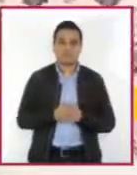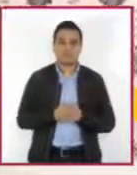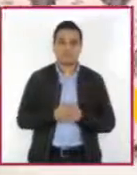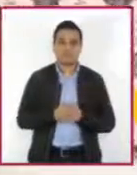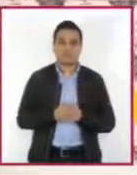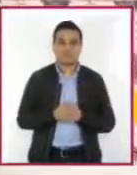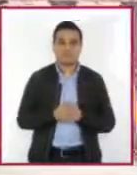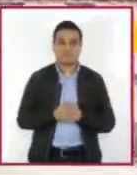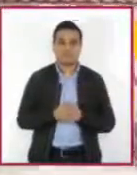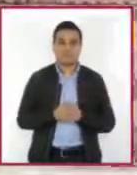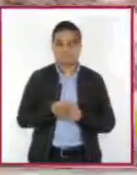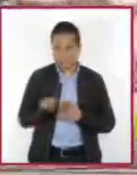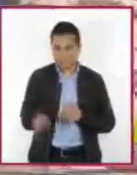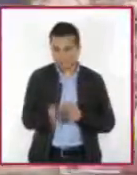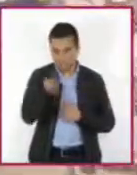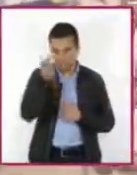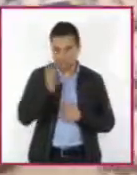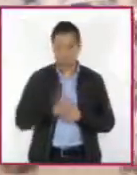Pregunta.